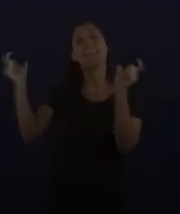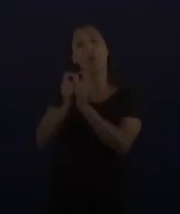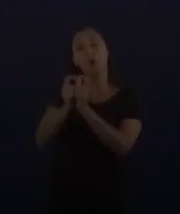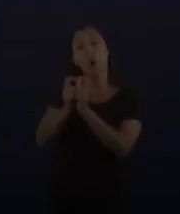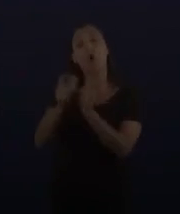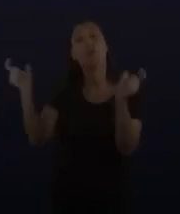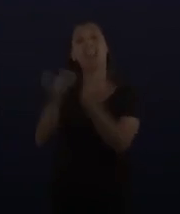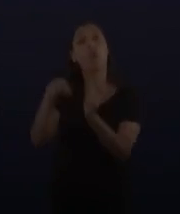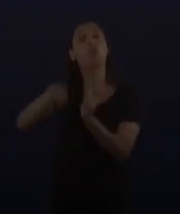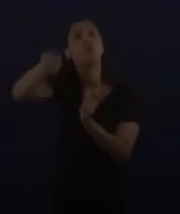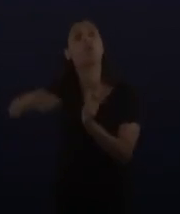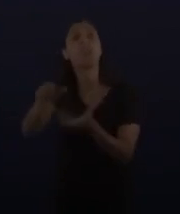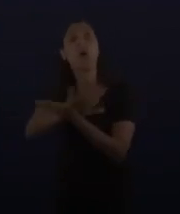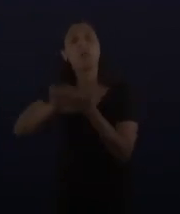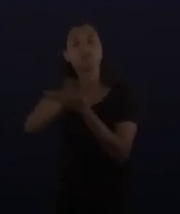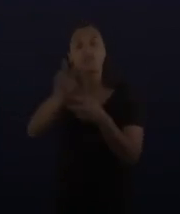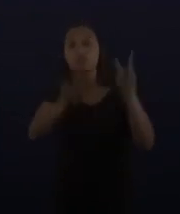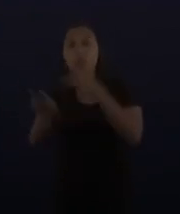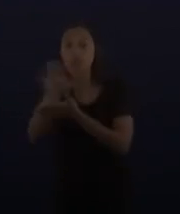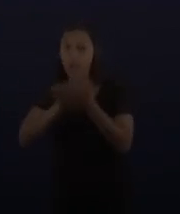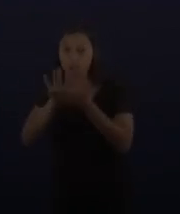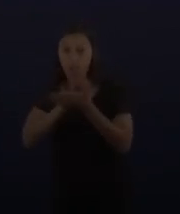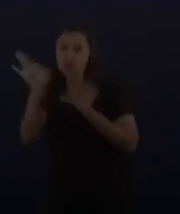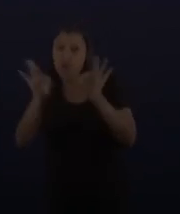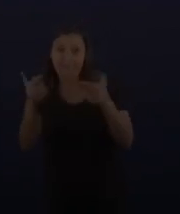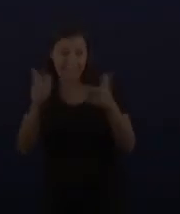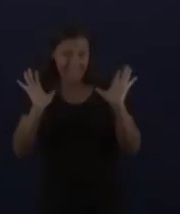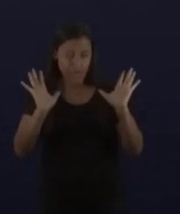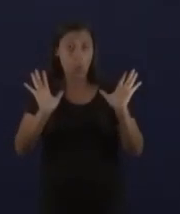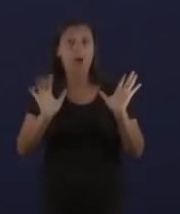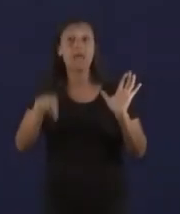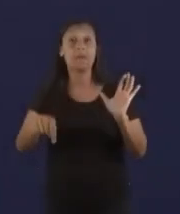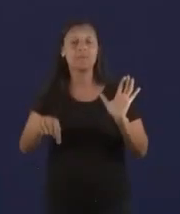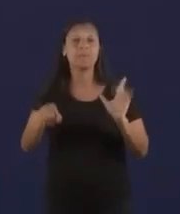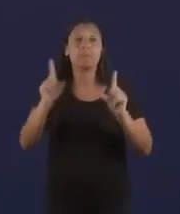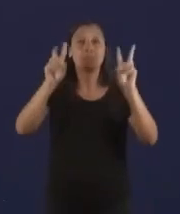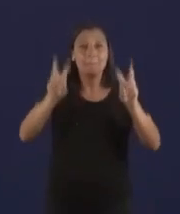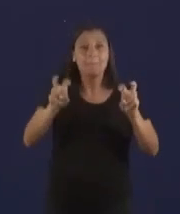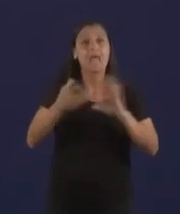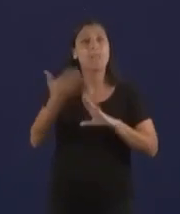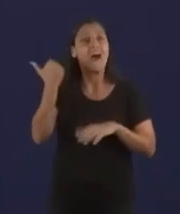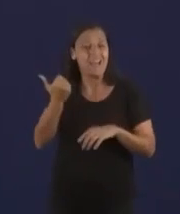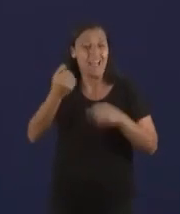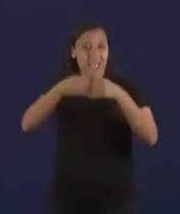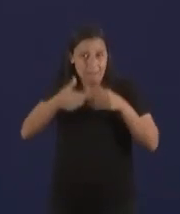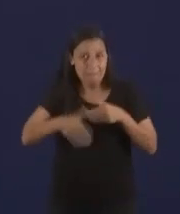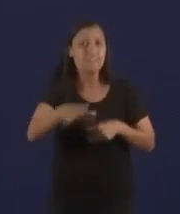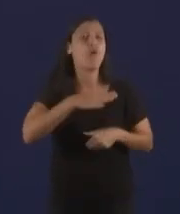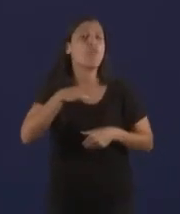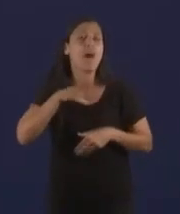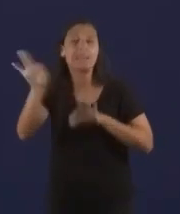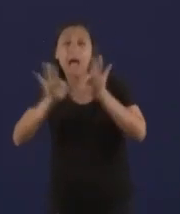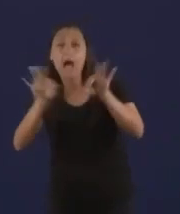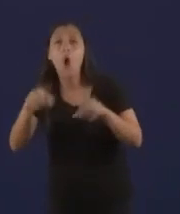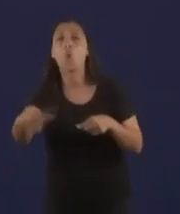conflicto. No tenemos los detalles, ya te digo, porque se inició el proceso administrativo, así que no te puedo dar más detalles ni cuándo ni